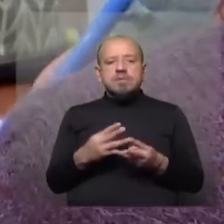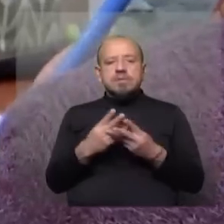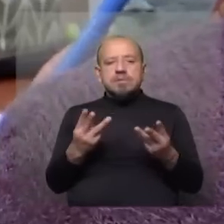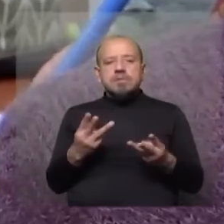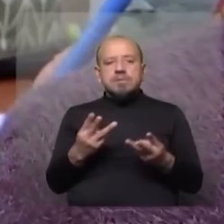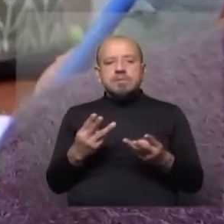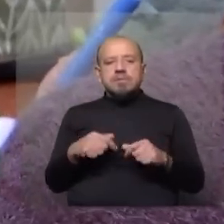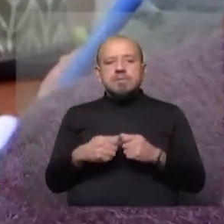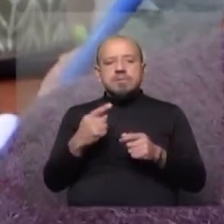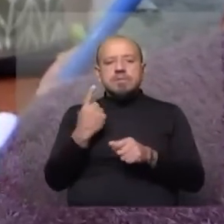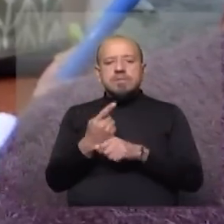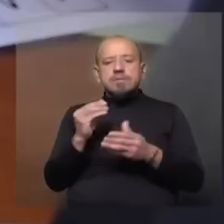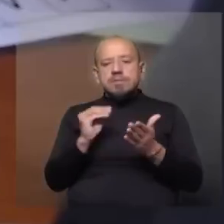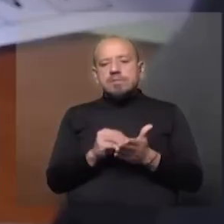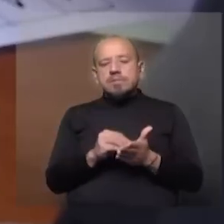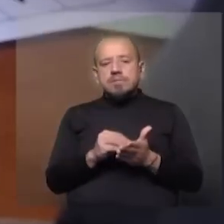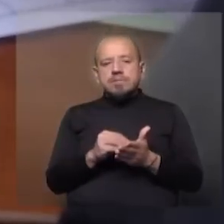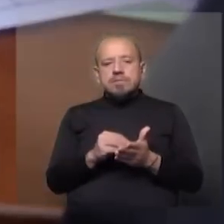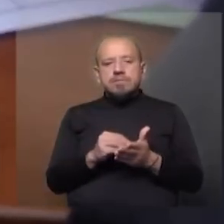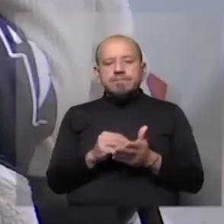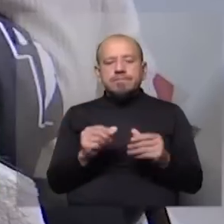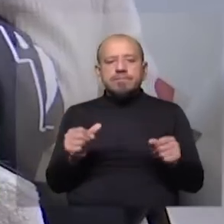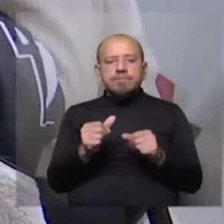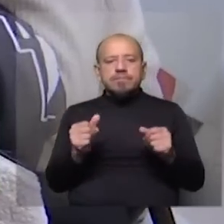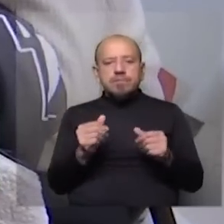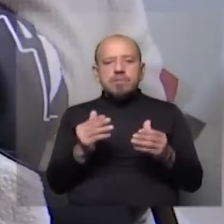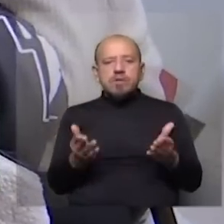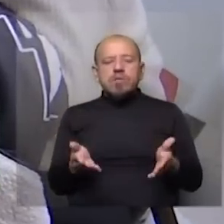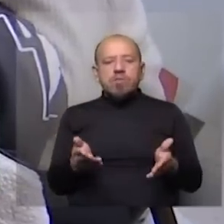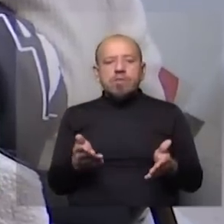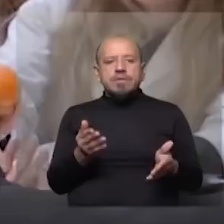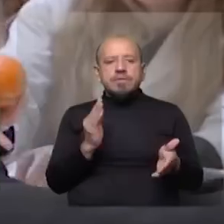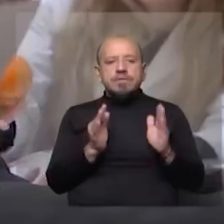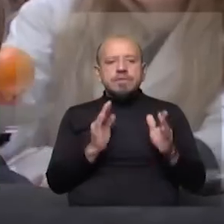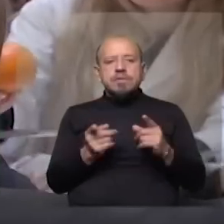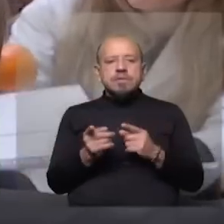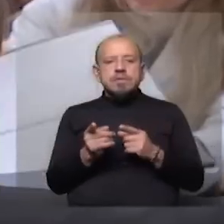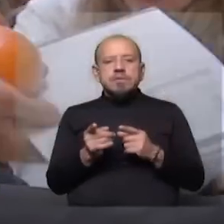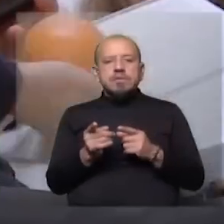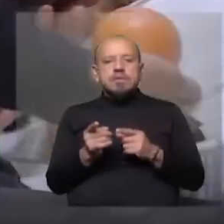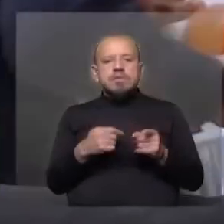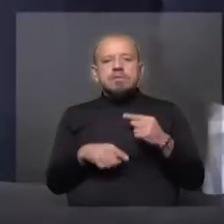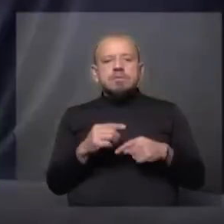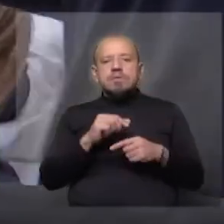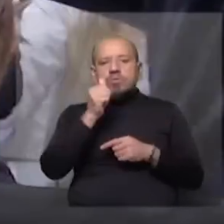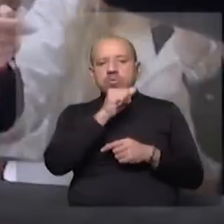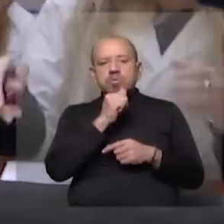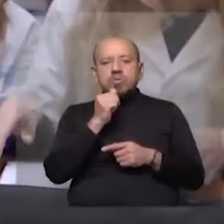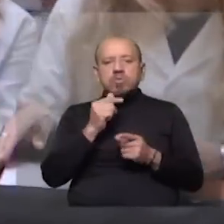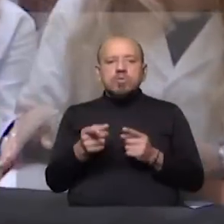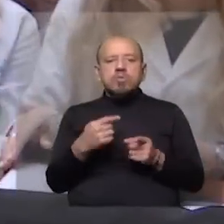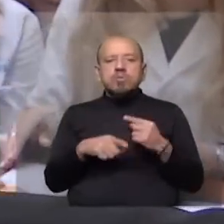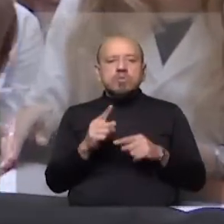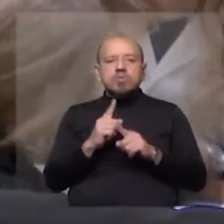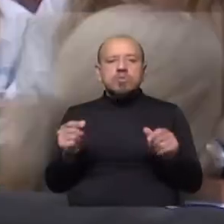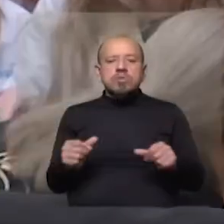fractura por primera vez eh se hace tratamiento ortopédico tratamiento vamos a decir para solucionar la fractura pero